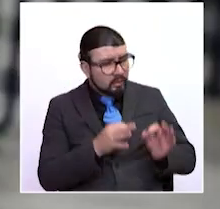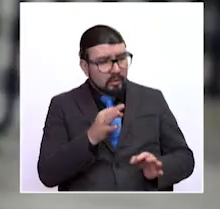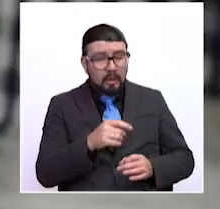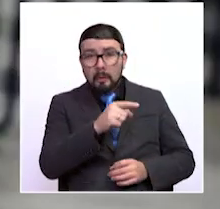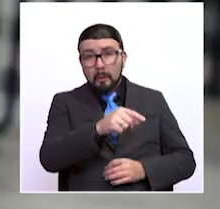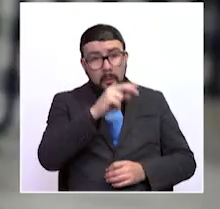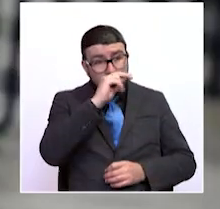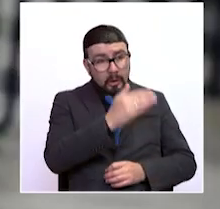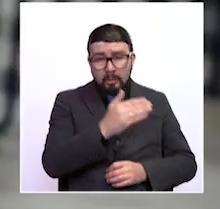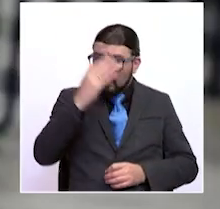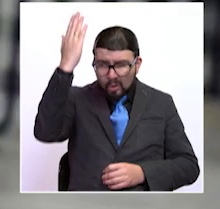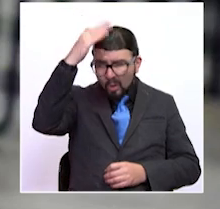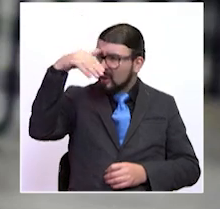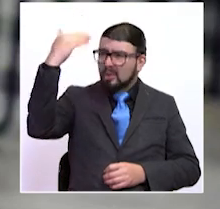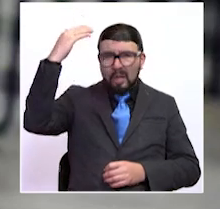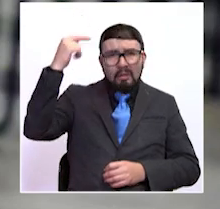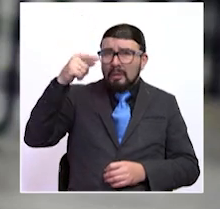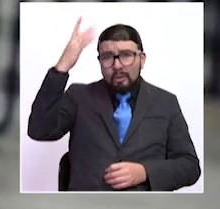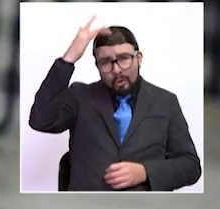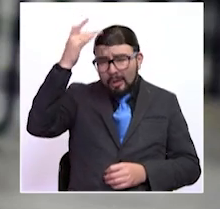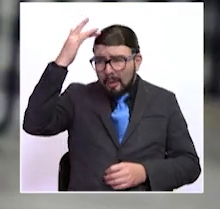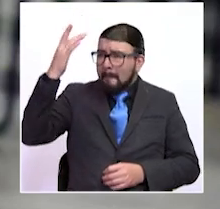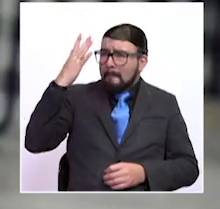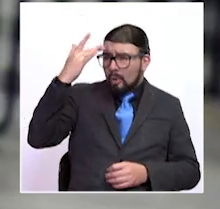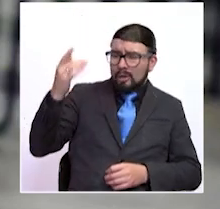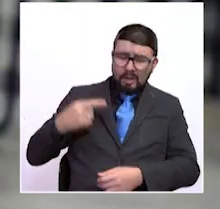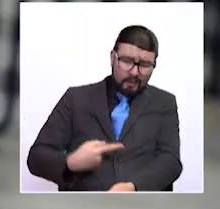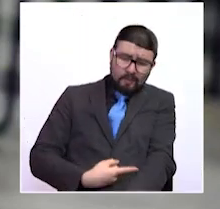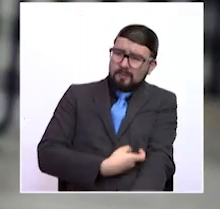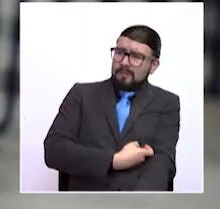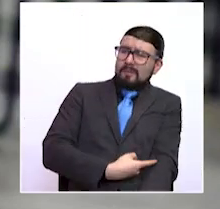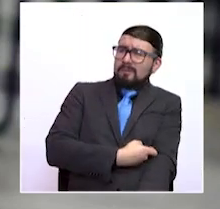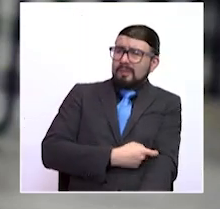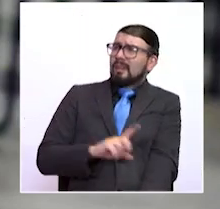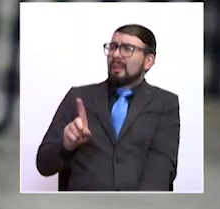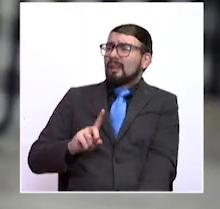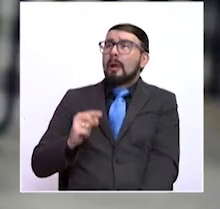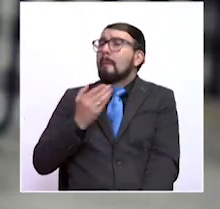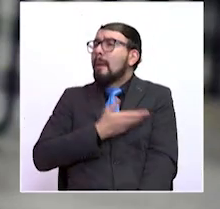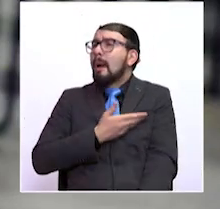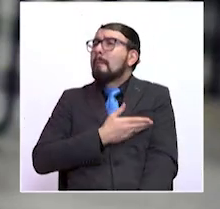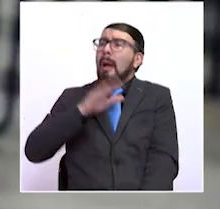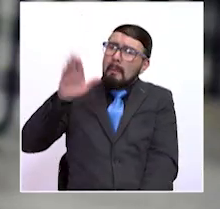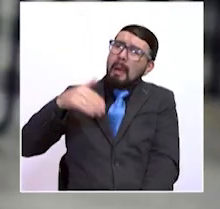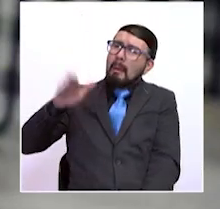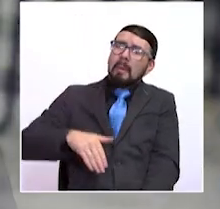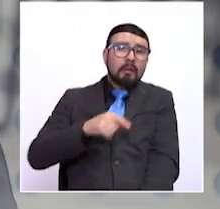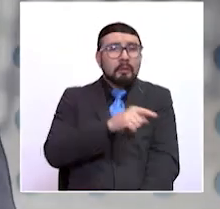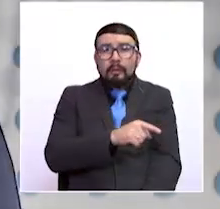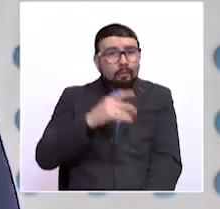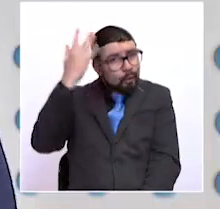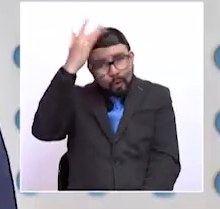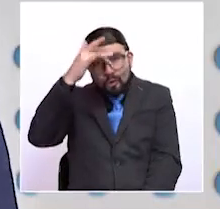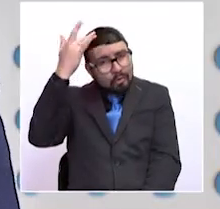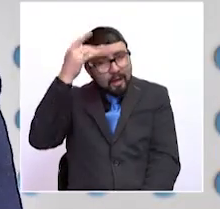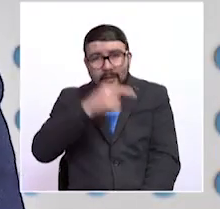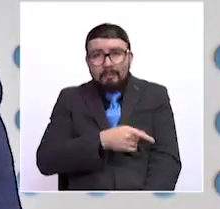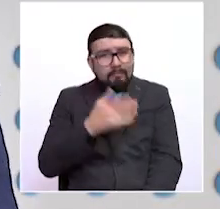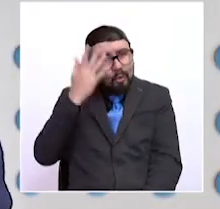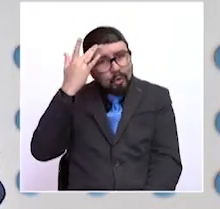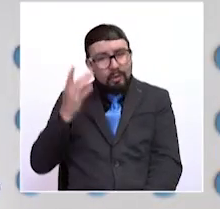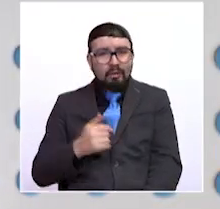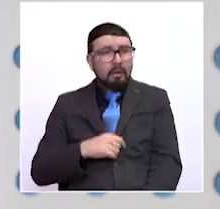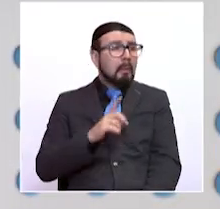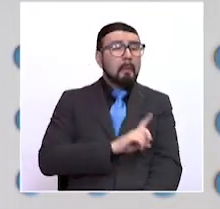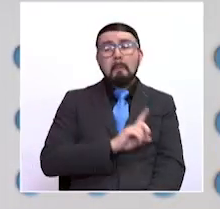por qué lo chuzan, por qué le ponen inyecciones, por qué no le dejan que la mamá esté con él las 24 horas del día, por qué lo tienen que